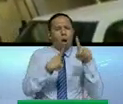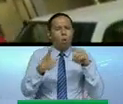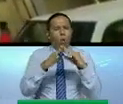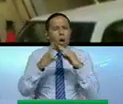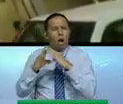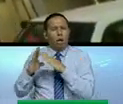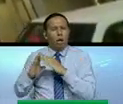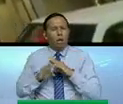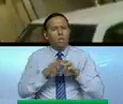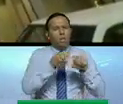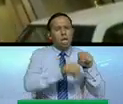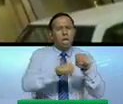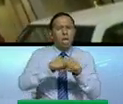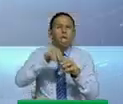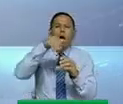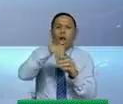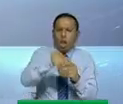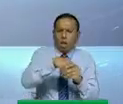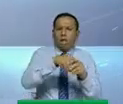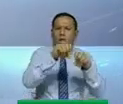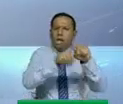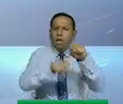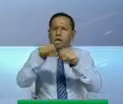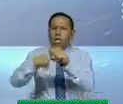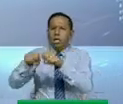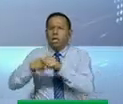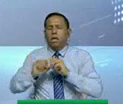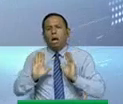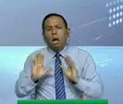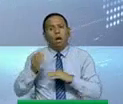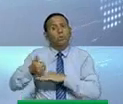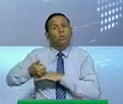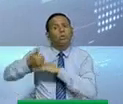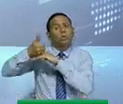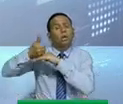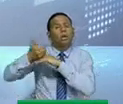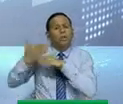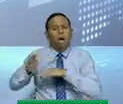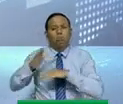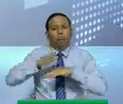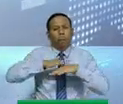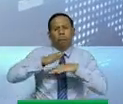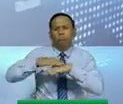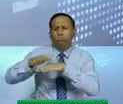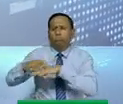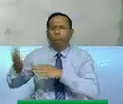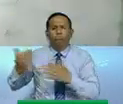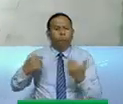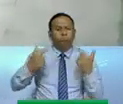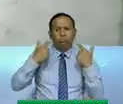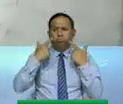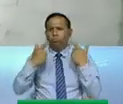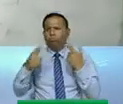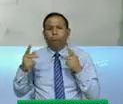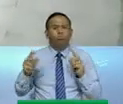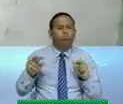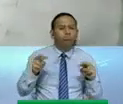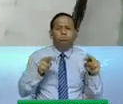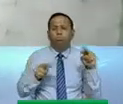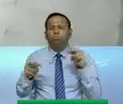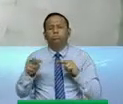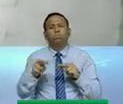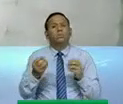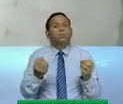de forma interna, sí. Las autoridades de igual manera activaron todo su protocolo, todo el contingente, según ha indicado inclusive